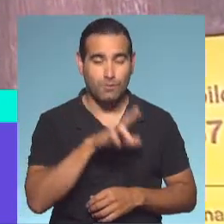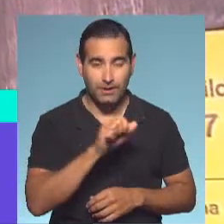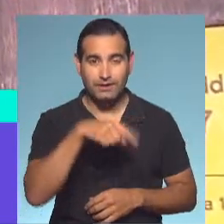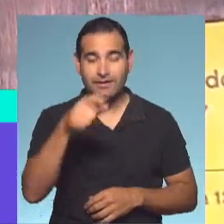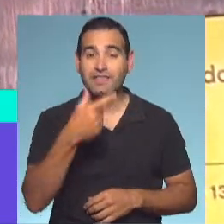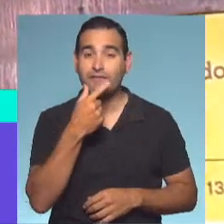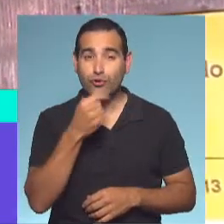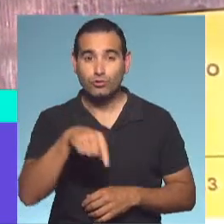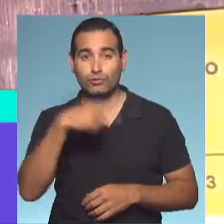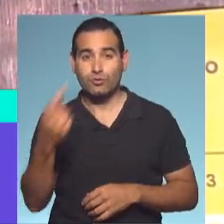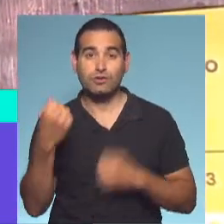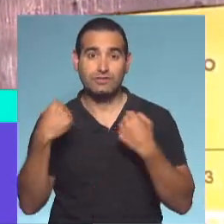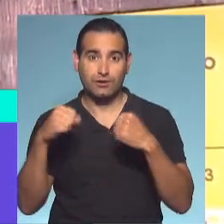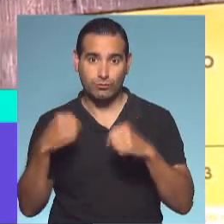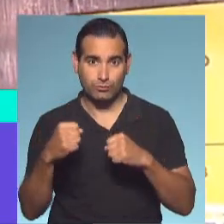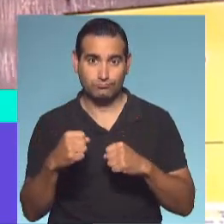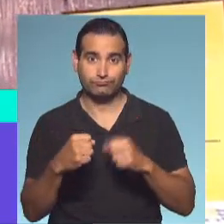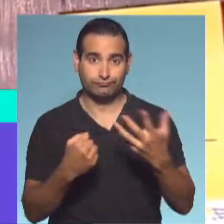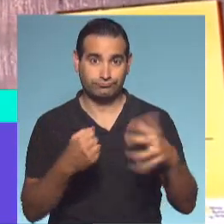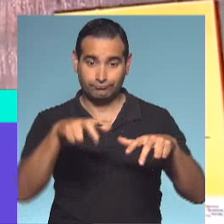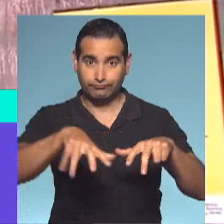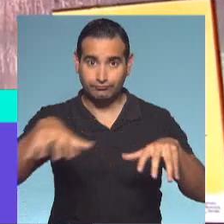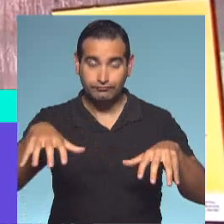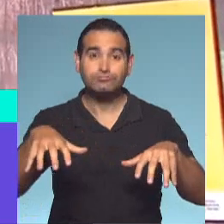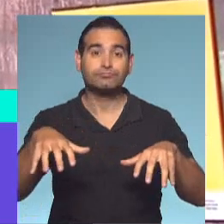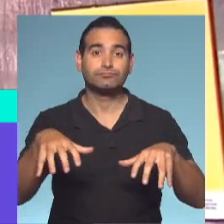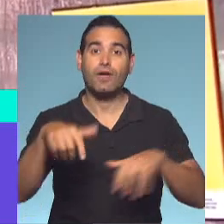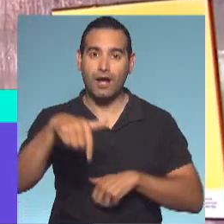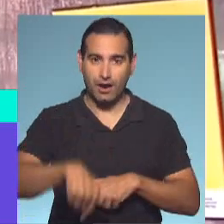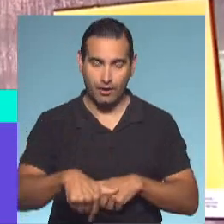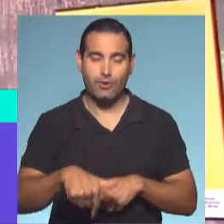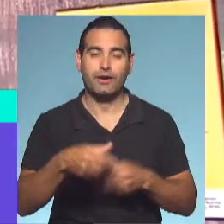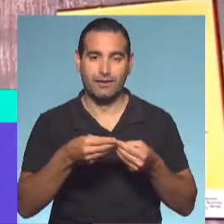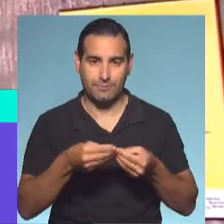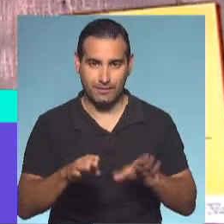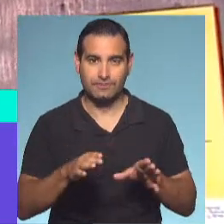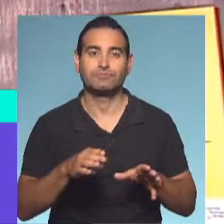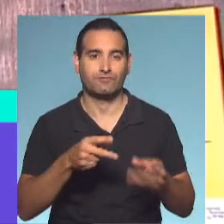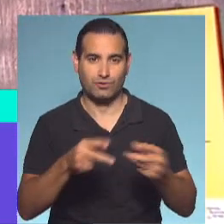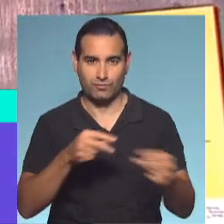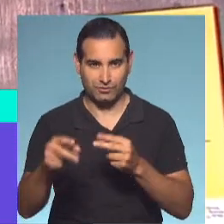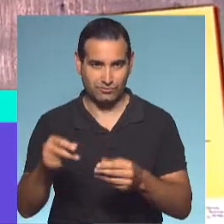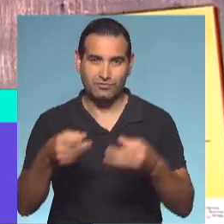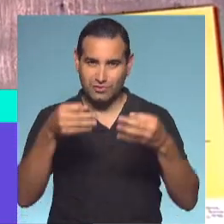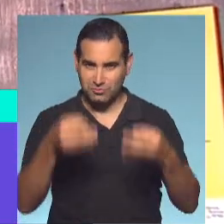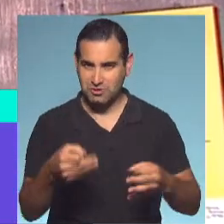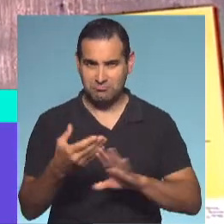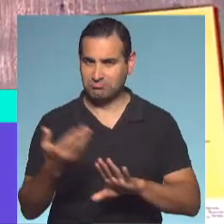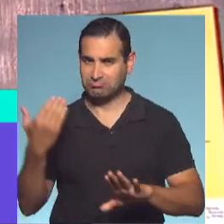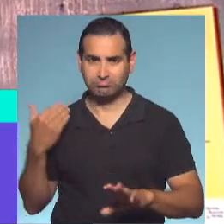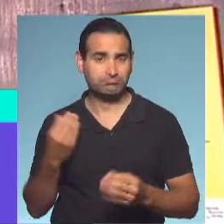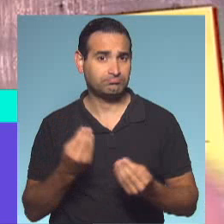y el vacunatorio de Parque Chacabuco, ahora recalcamos, están comenzando a funcionar bien. ¿Qué ocurrió?